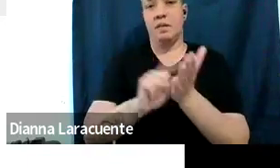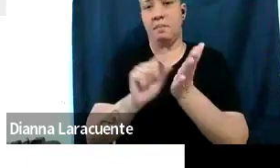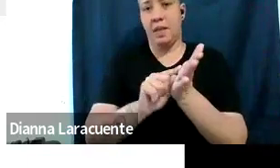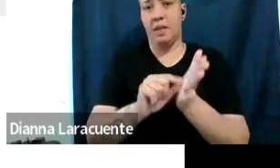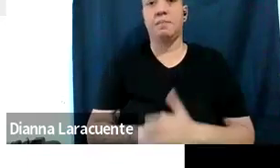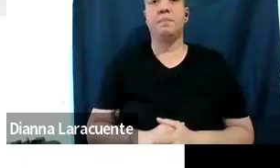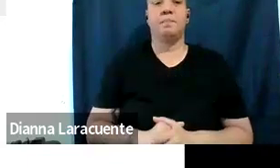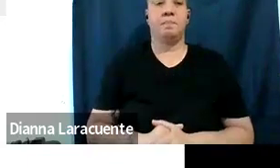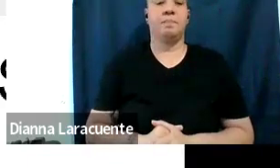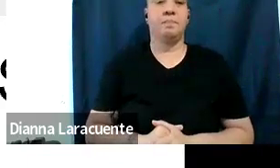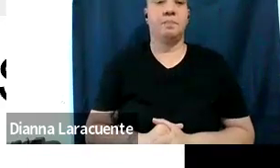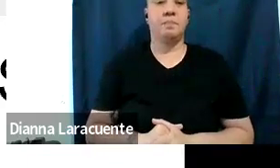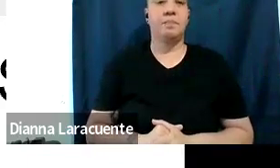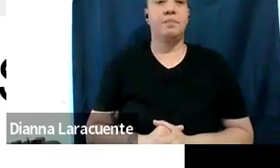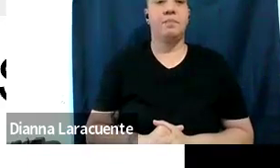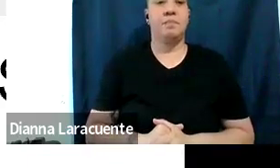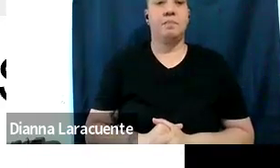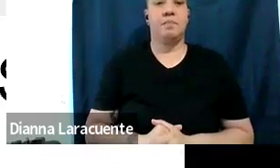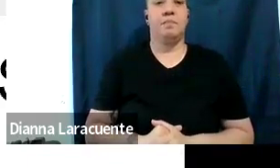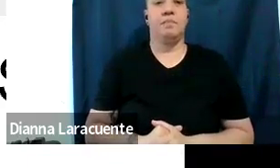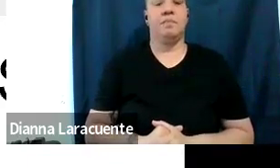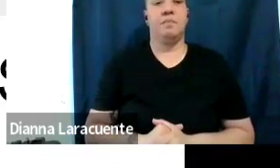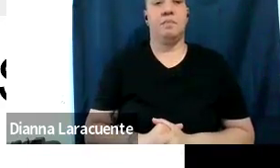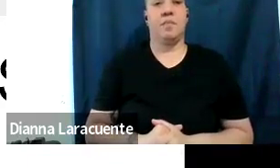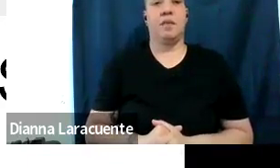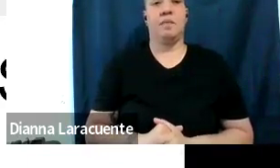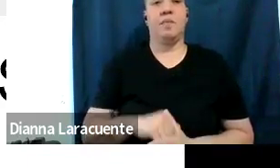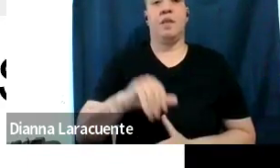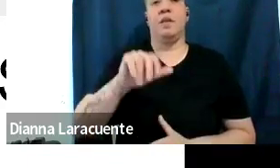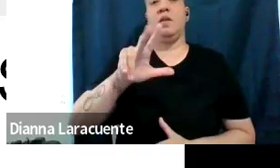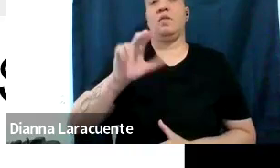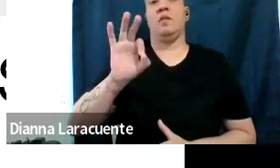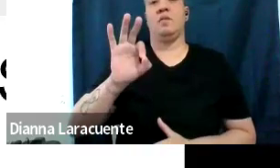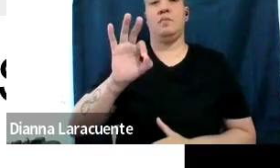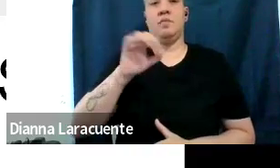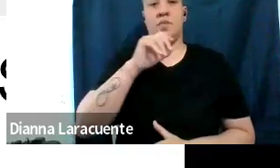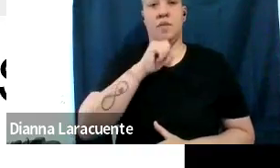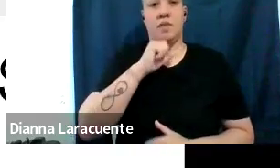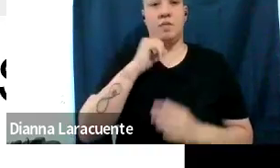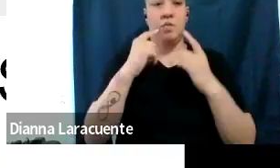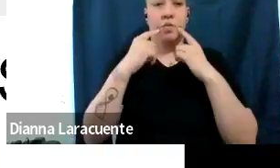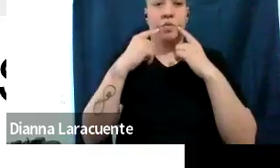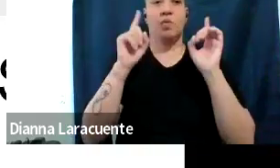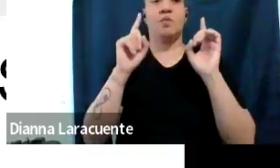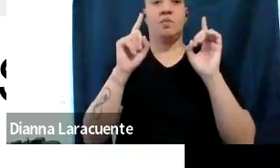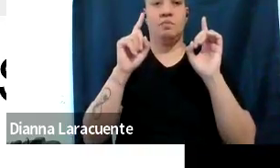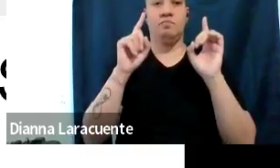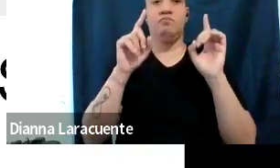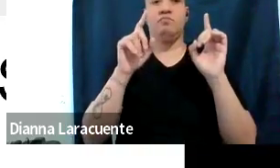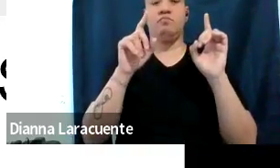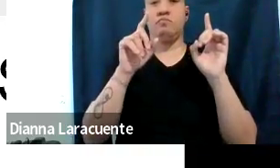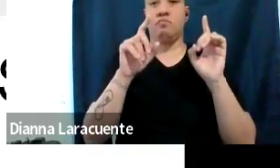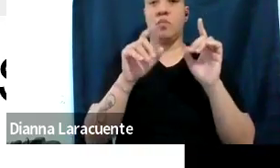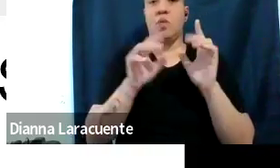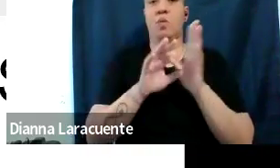estuvo. Y a los 39 años logra un consenso, pero